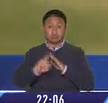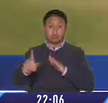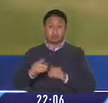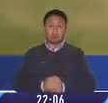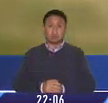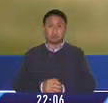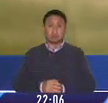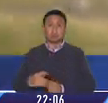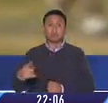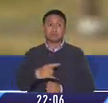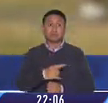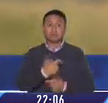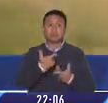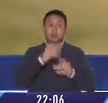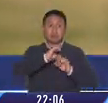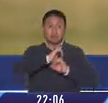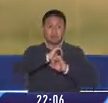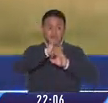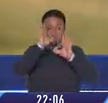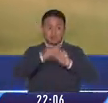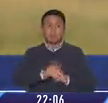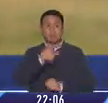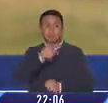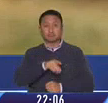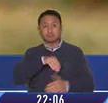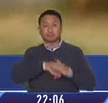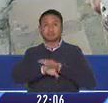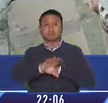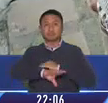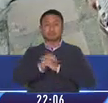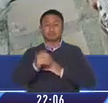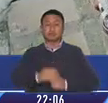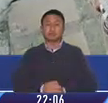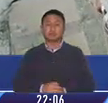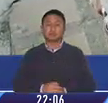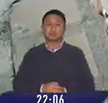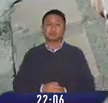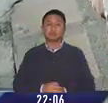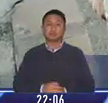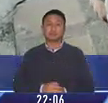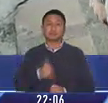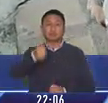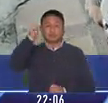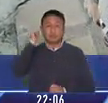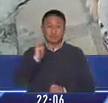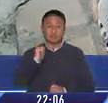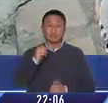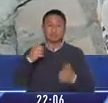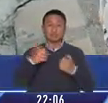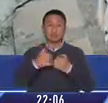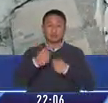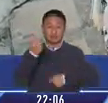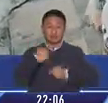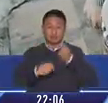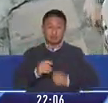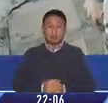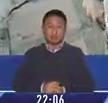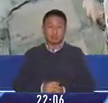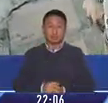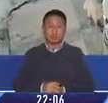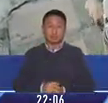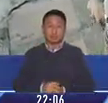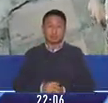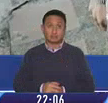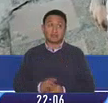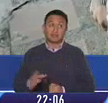Ni siquiera amanecía del todo cuando procedieron a robarles. Lo que pasa es que yo ayer vendí una máquina y justamente